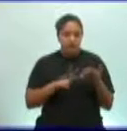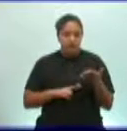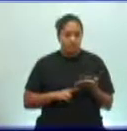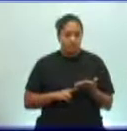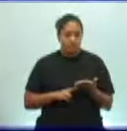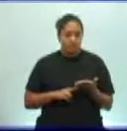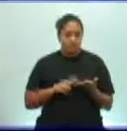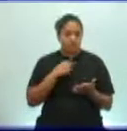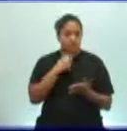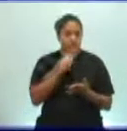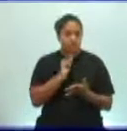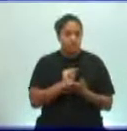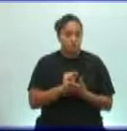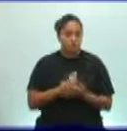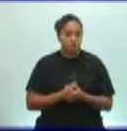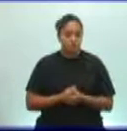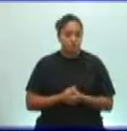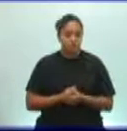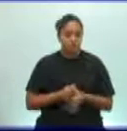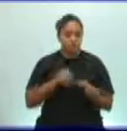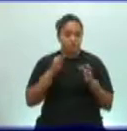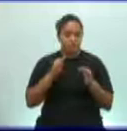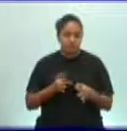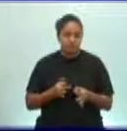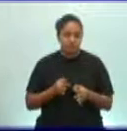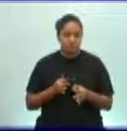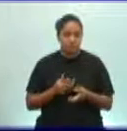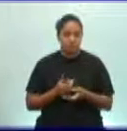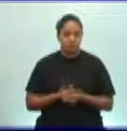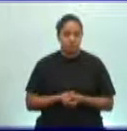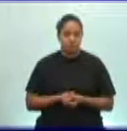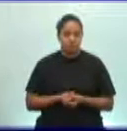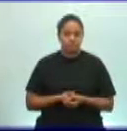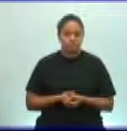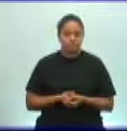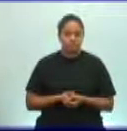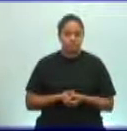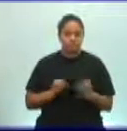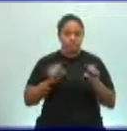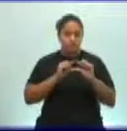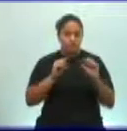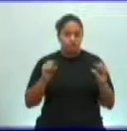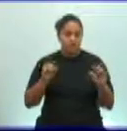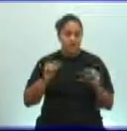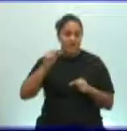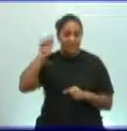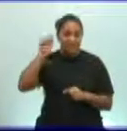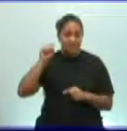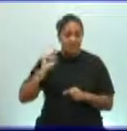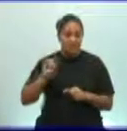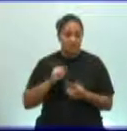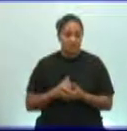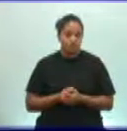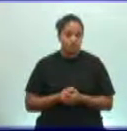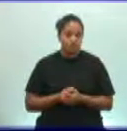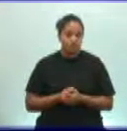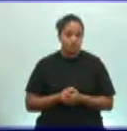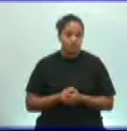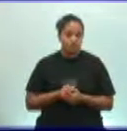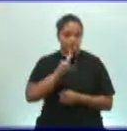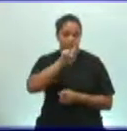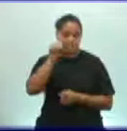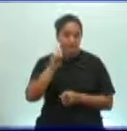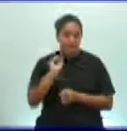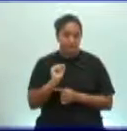tener en cuenta la entonación en las oraciones interrogativas y exclamativas. Ya ustedes en el sexto